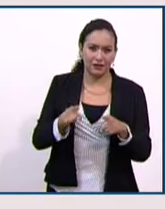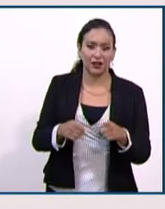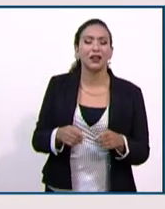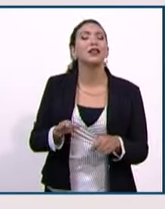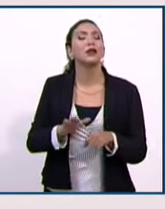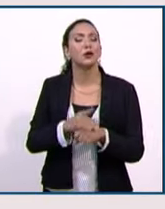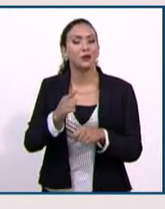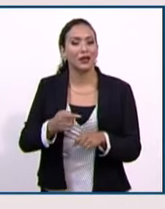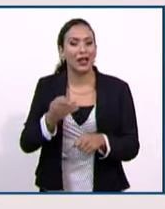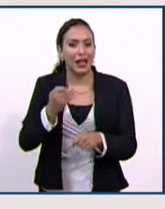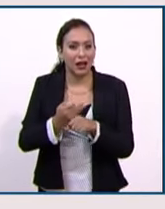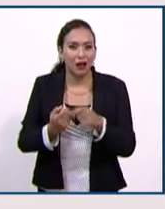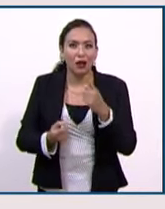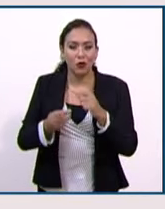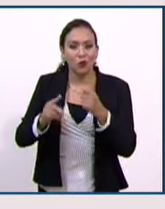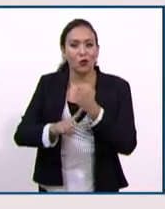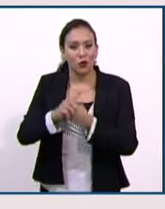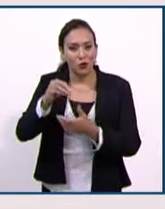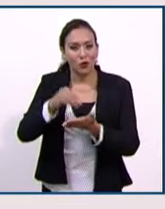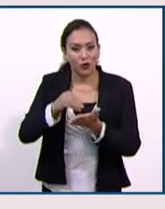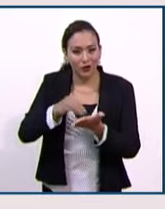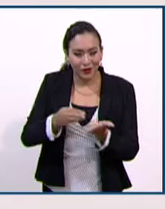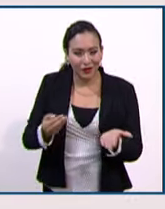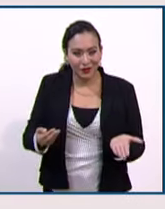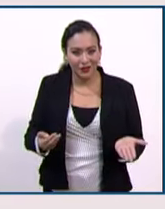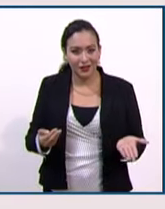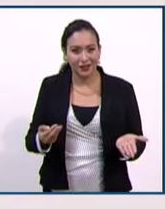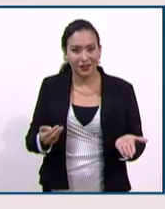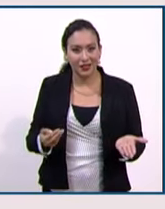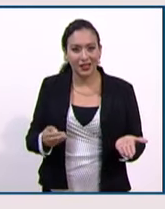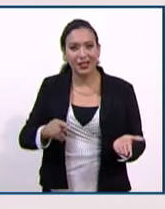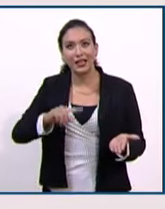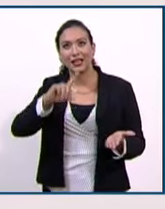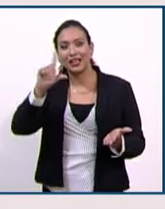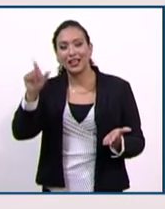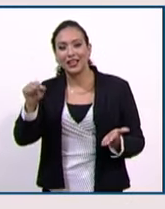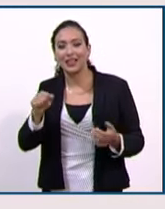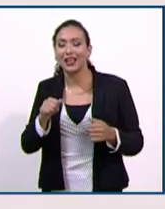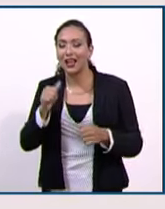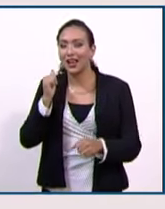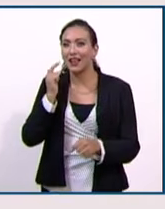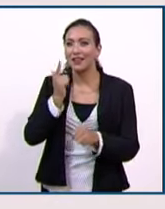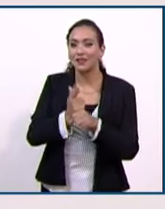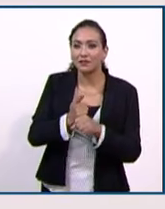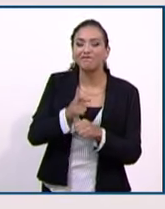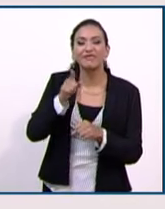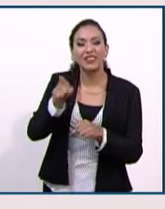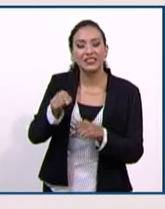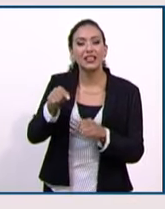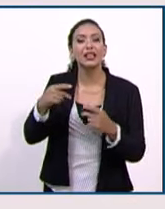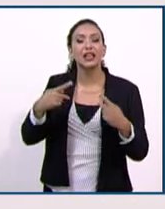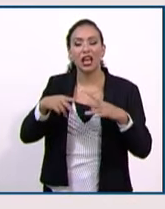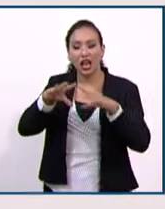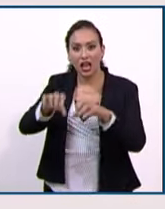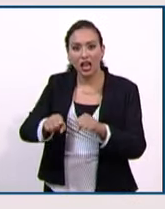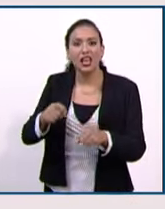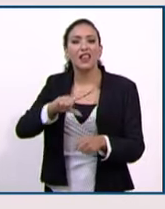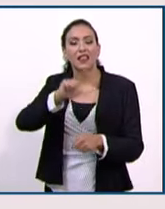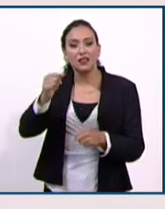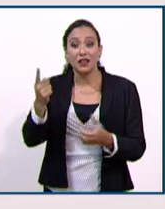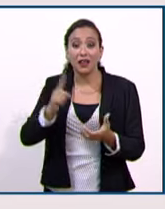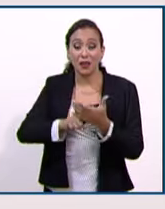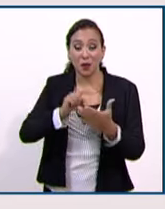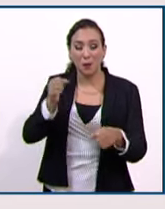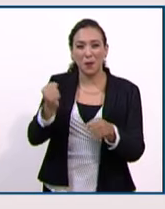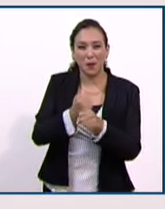que seguimos todavía teniendo, en donde después de una detención arbitraria, después de tortura, se seguían procesos además en prisión